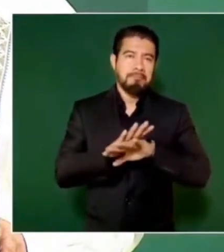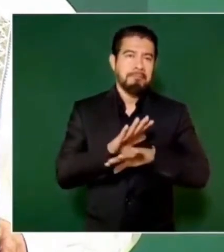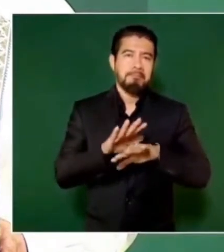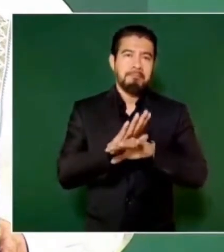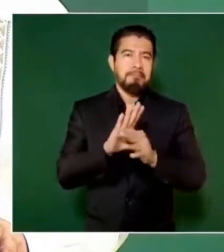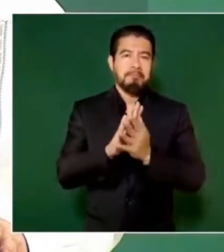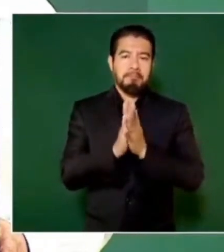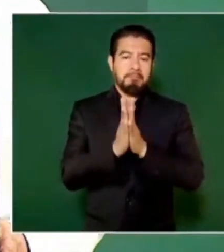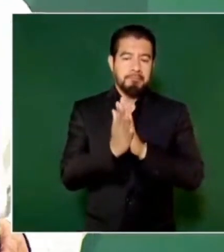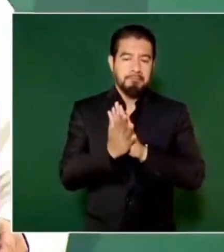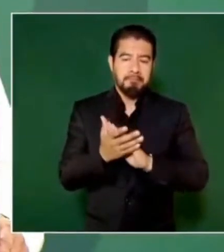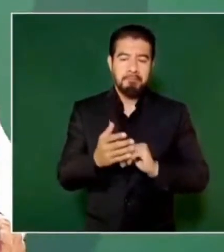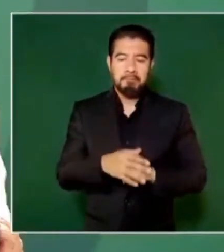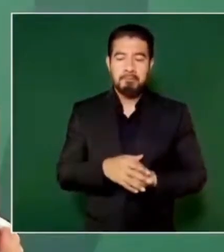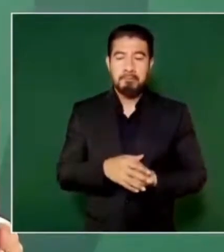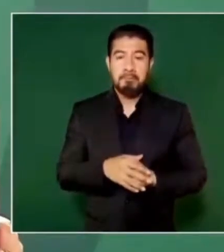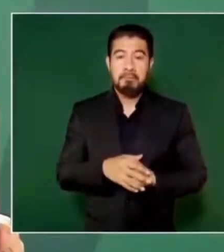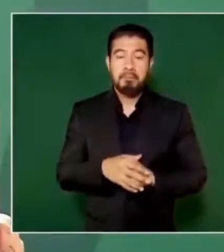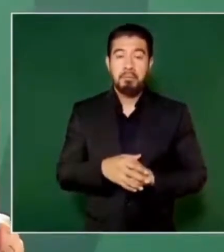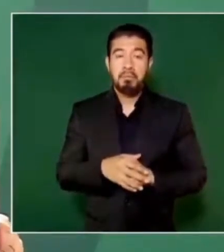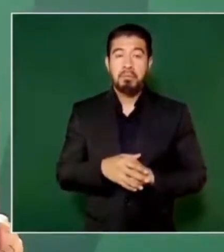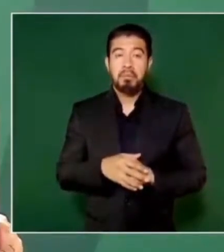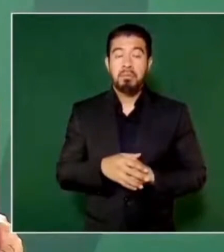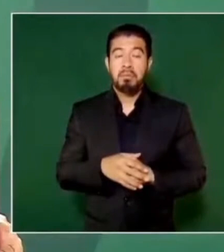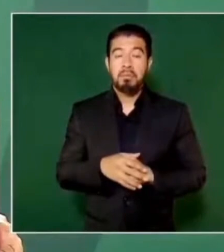Por eso es muy importante